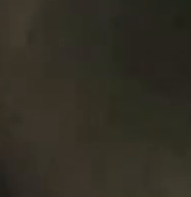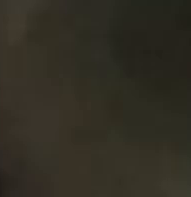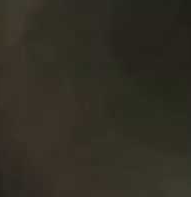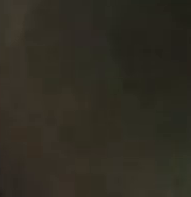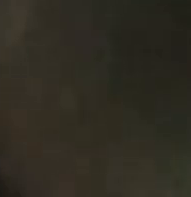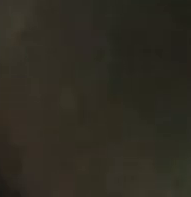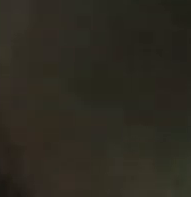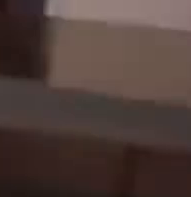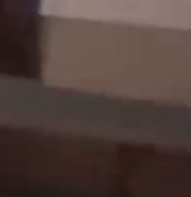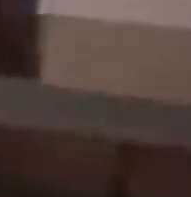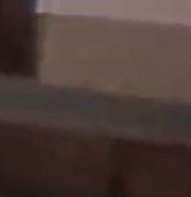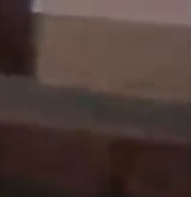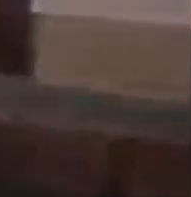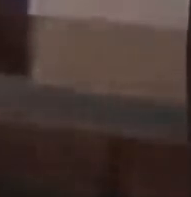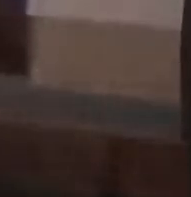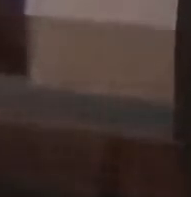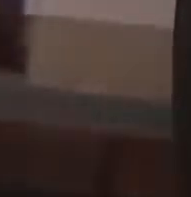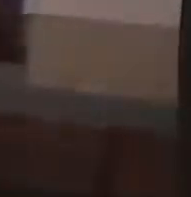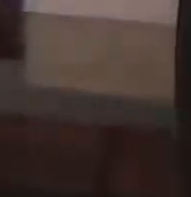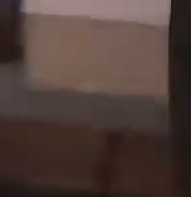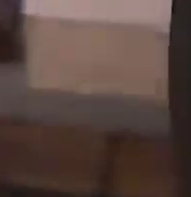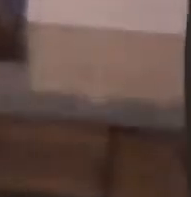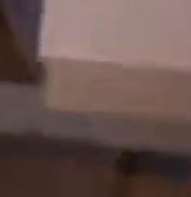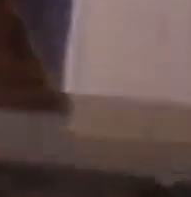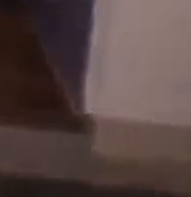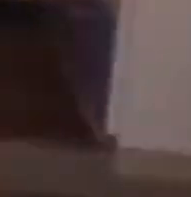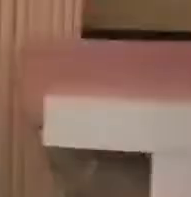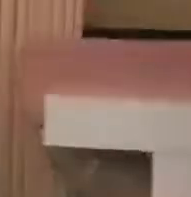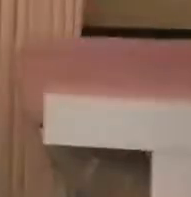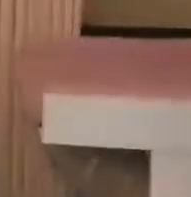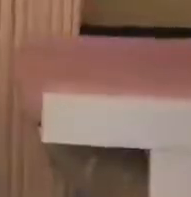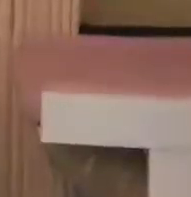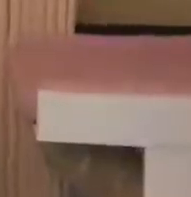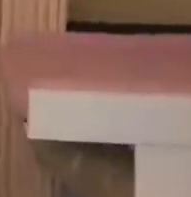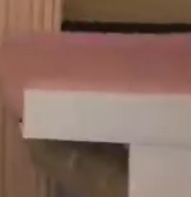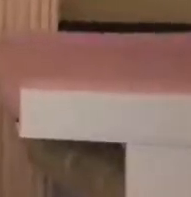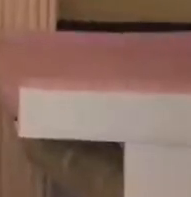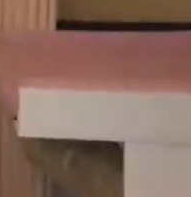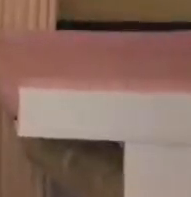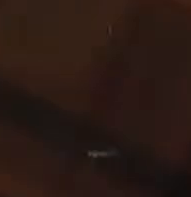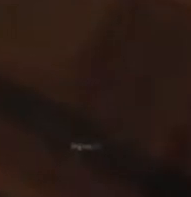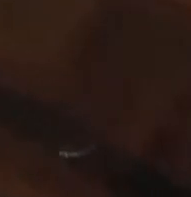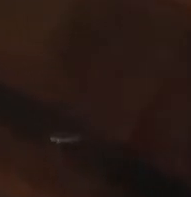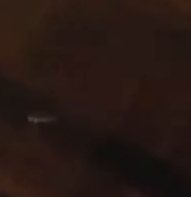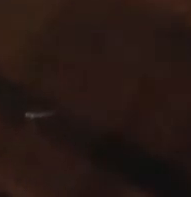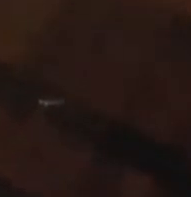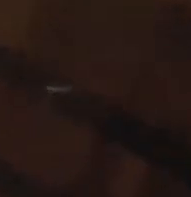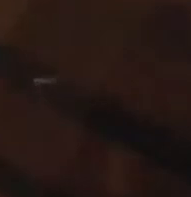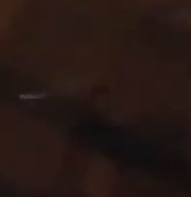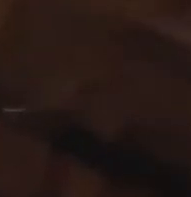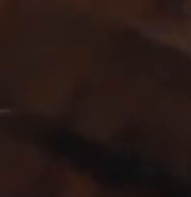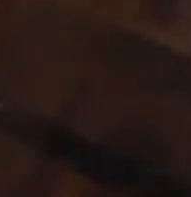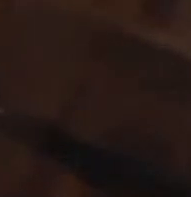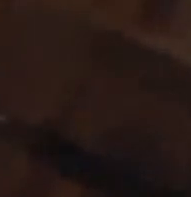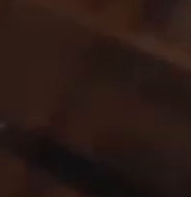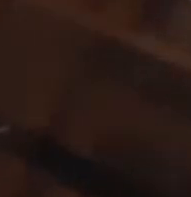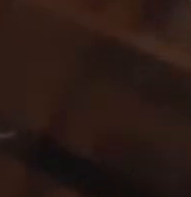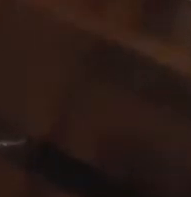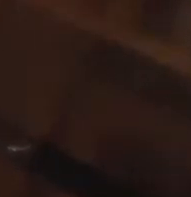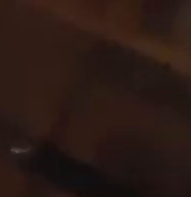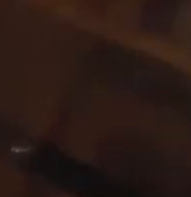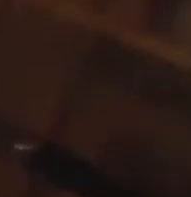los pedazos de vidrio en cajas o algún trapo grueso para evitar que se rompan aún más. Rotula el envoltorio indicando que hay fragmentos de